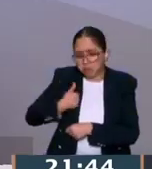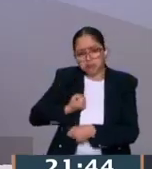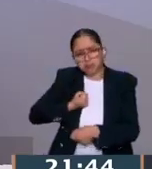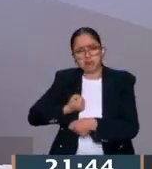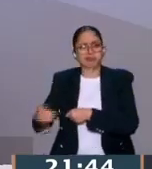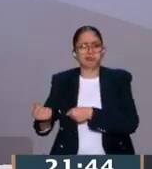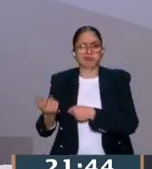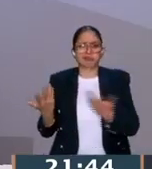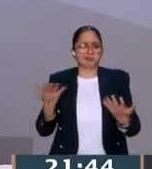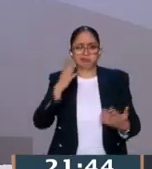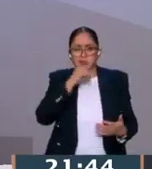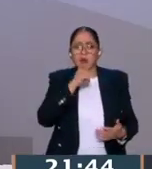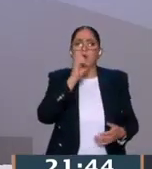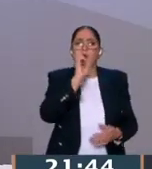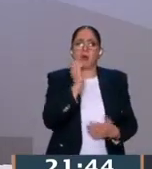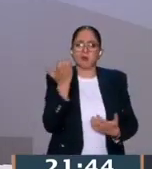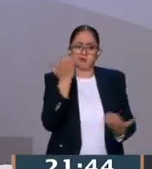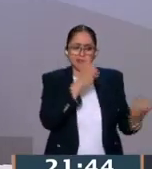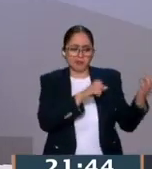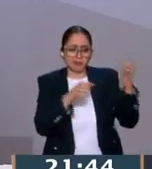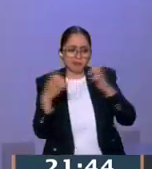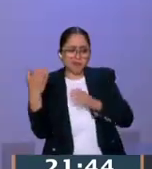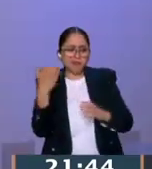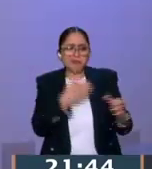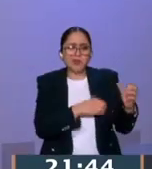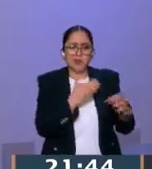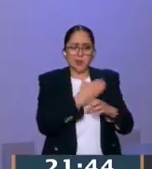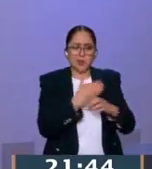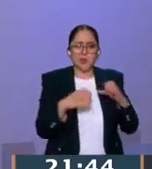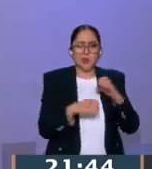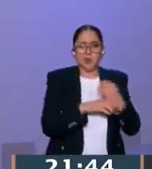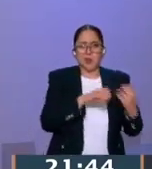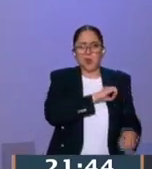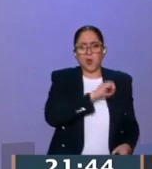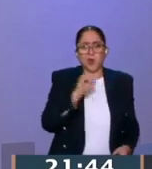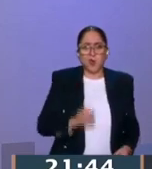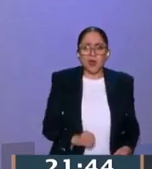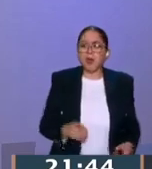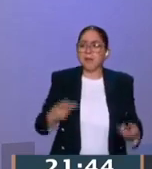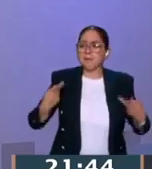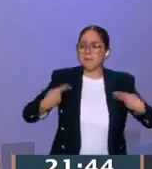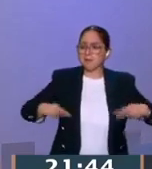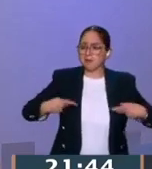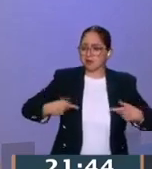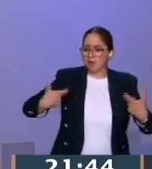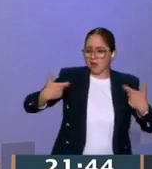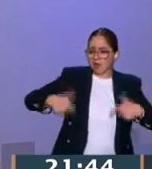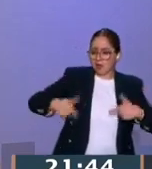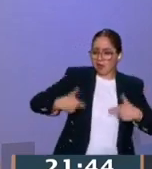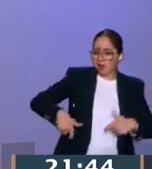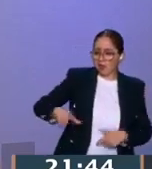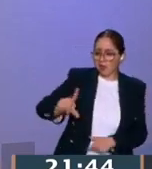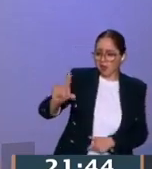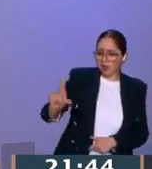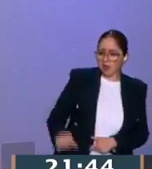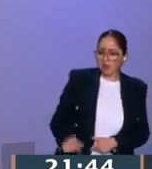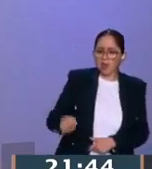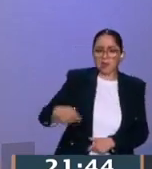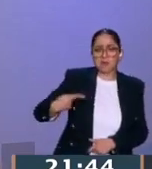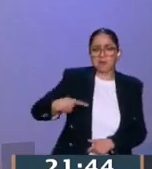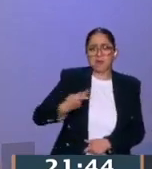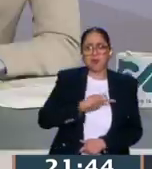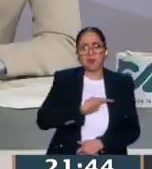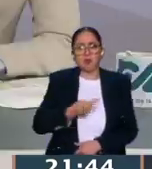estos discursos de odio que bien veíamos en las redes sociales. Este clasismo, este racismo que ha sido reiterado contra